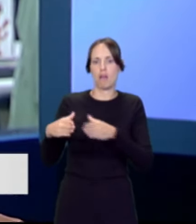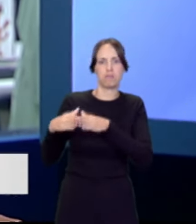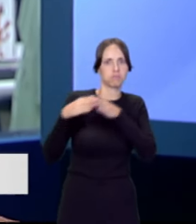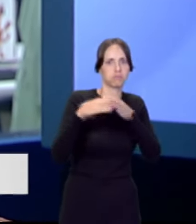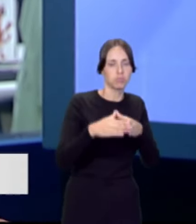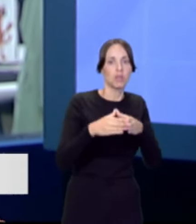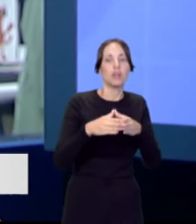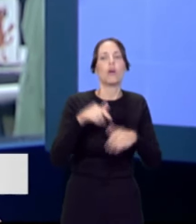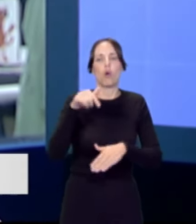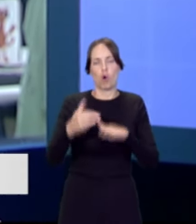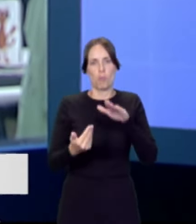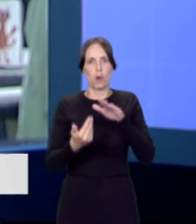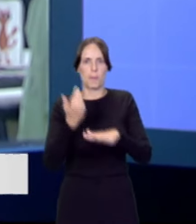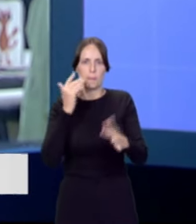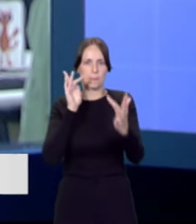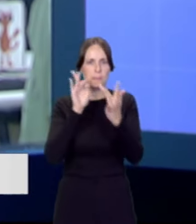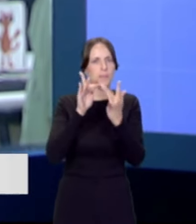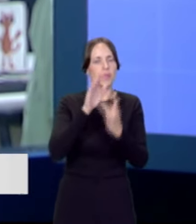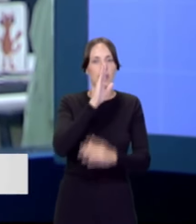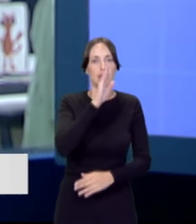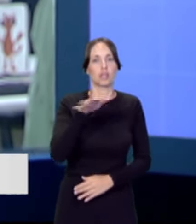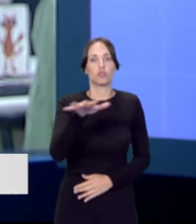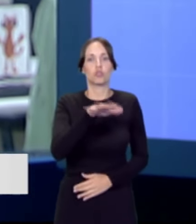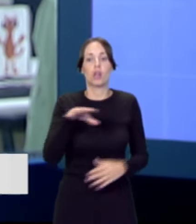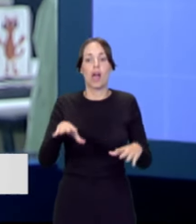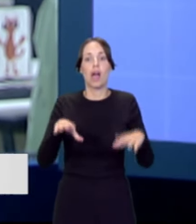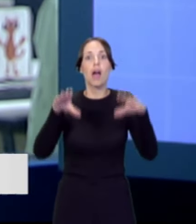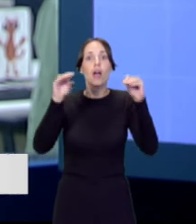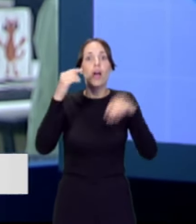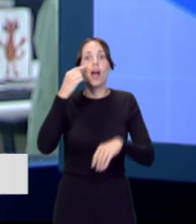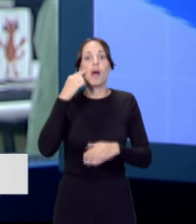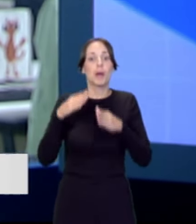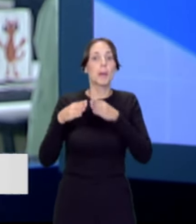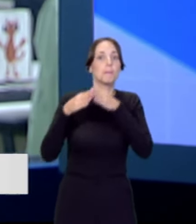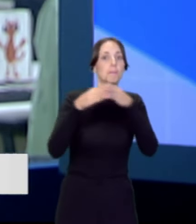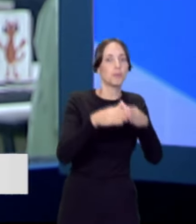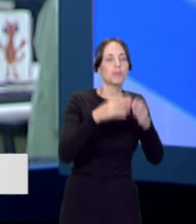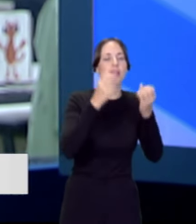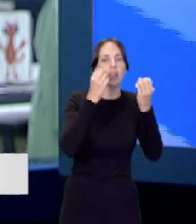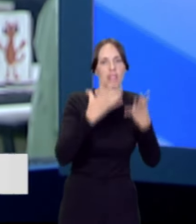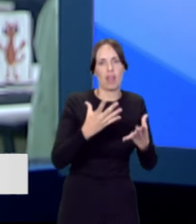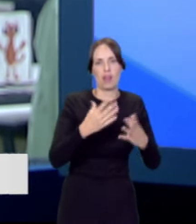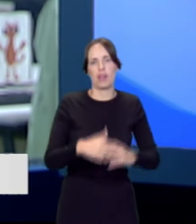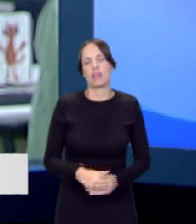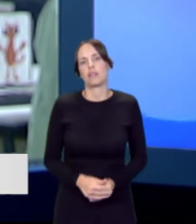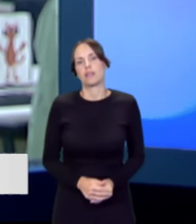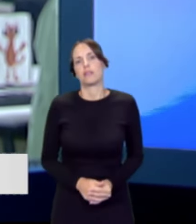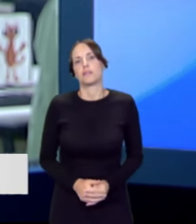una conexión en directo con Arona para ver la llegada de esa embarcación. Pilar.